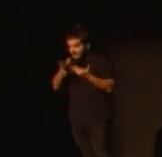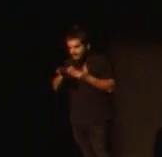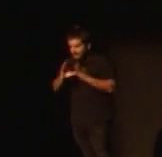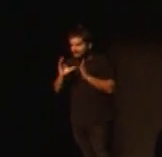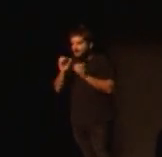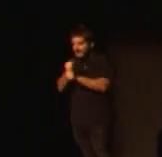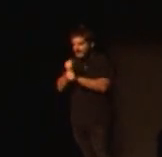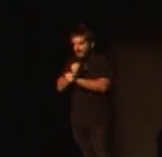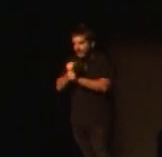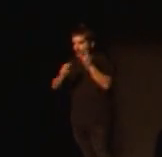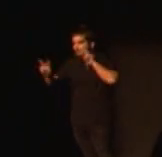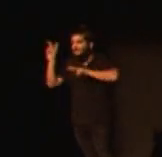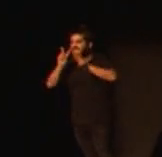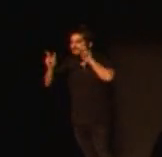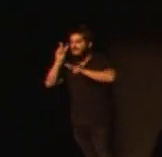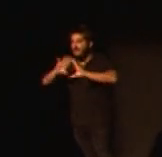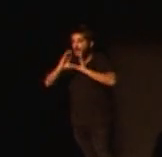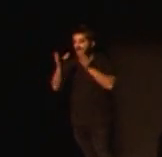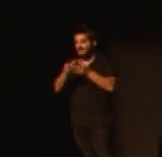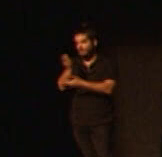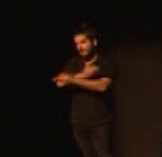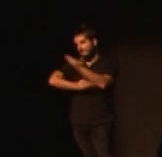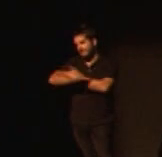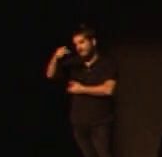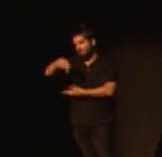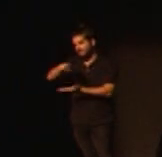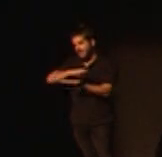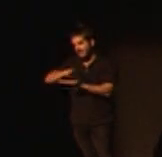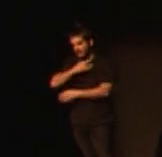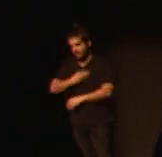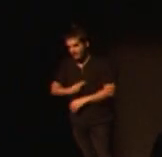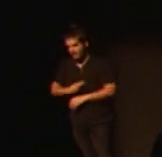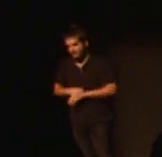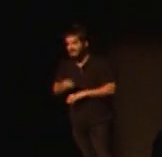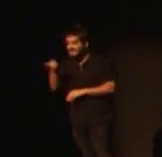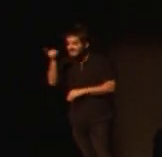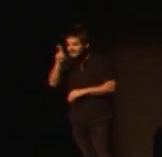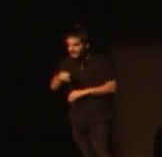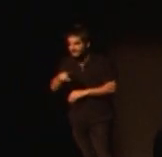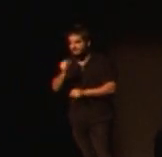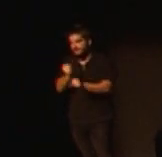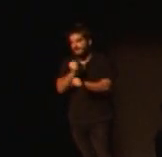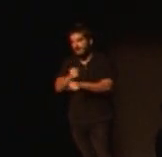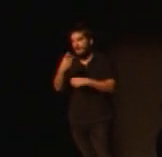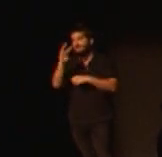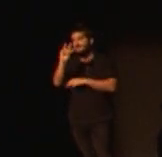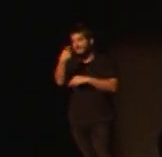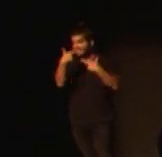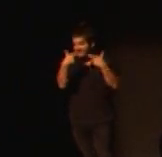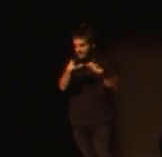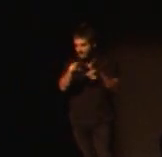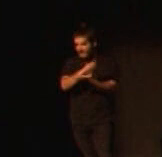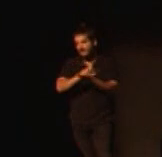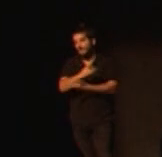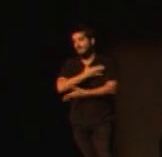colectivos con discapacidad de aquí de la región, además de mostrar la importante labor del tercer sector en la región de Murcia. Así que